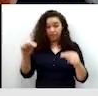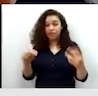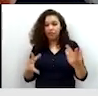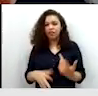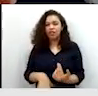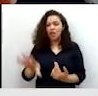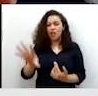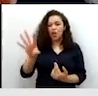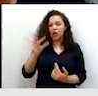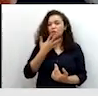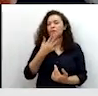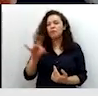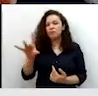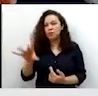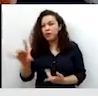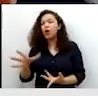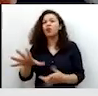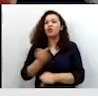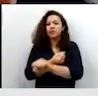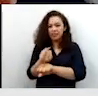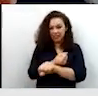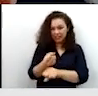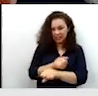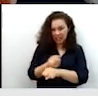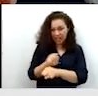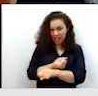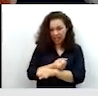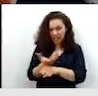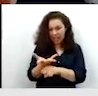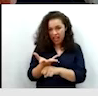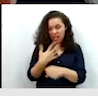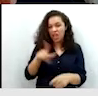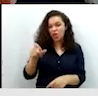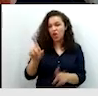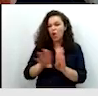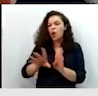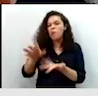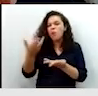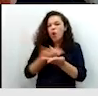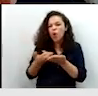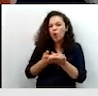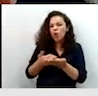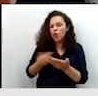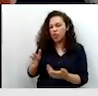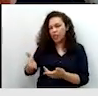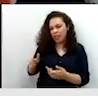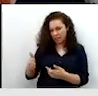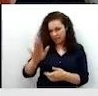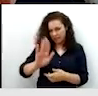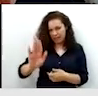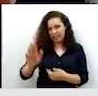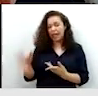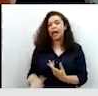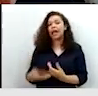moco, con sangre, con una coloración salmonada. Puede presentarse